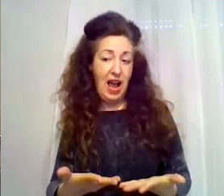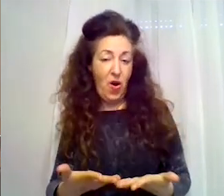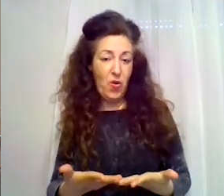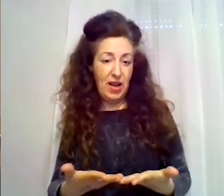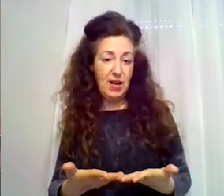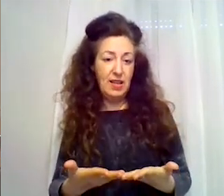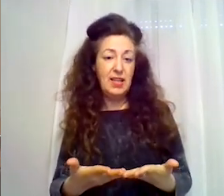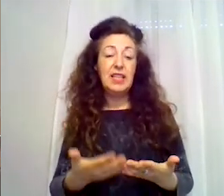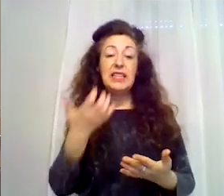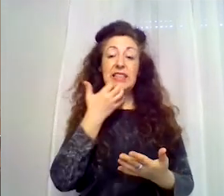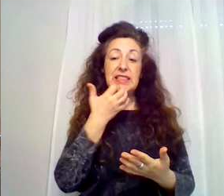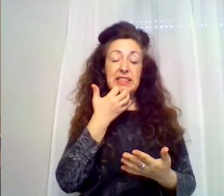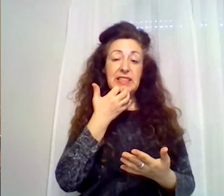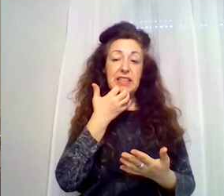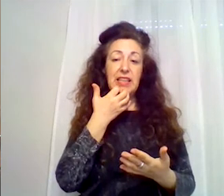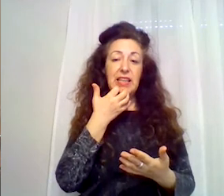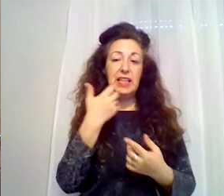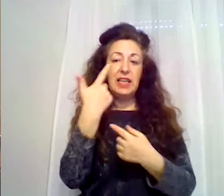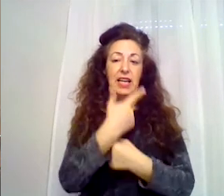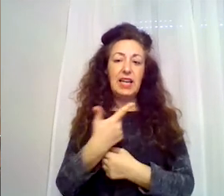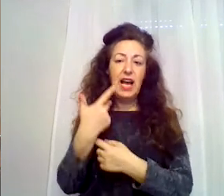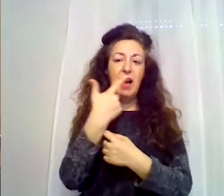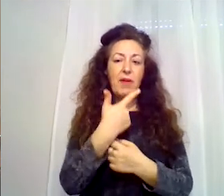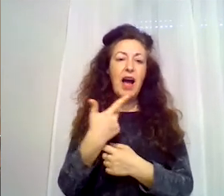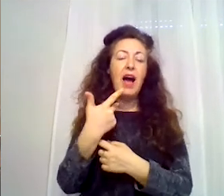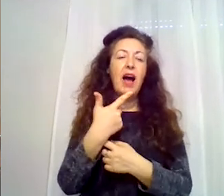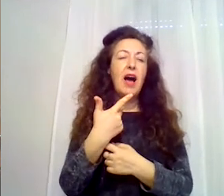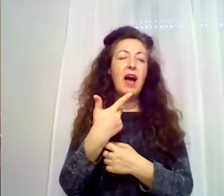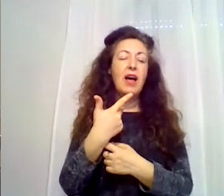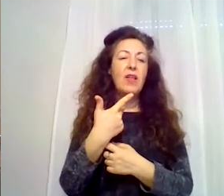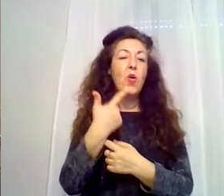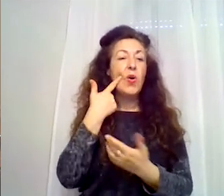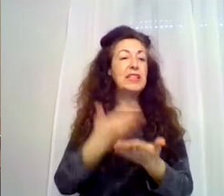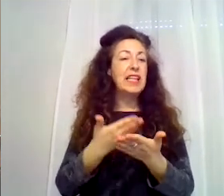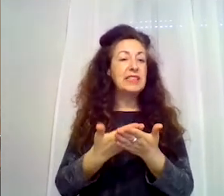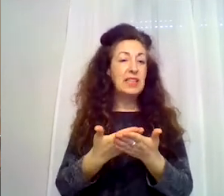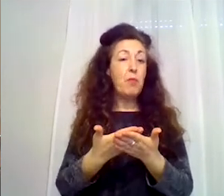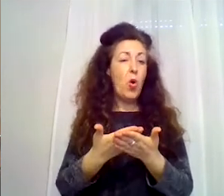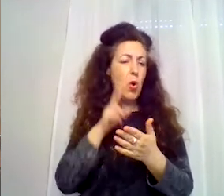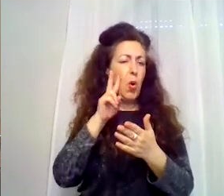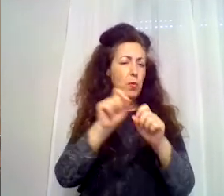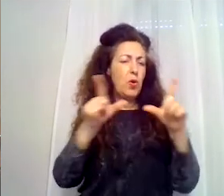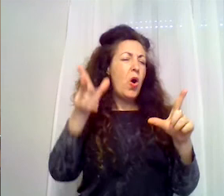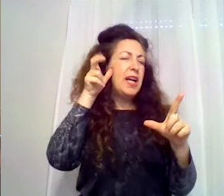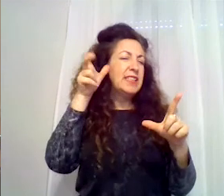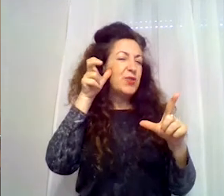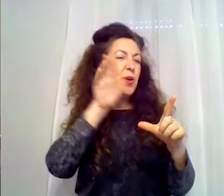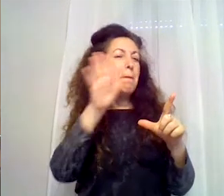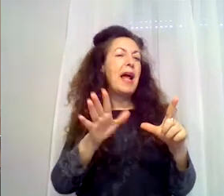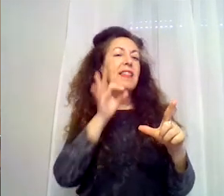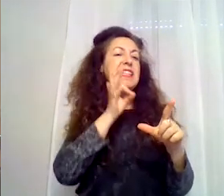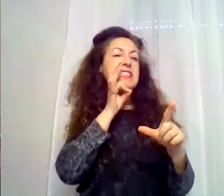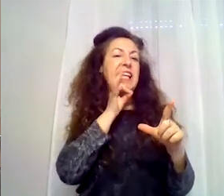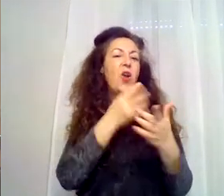decir, a las personas que, aun obviando a las mujeres, porque eso es un problema histórico en el cual no voy a entrar